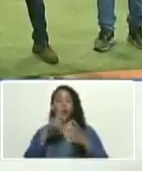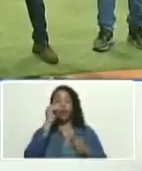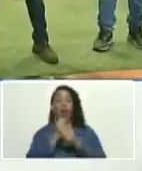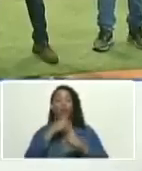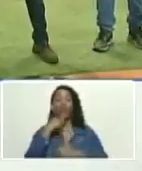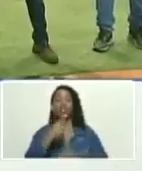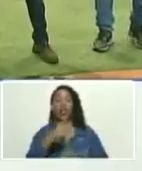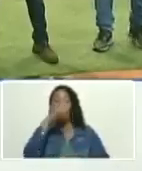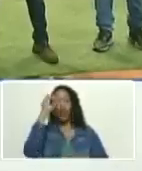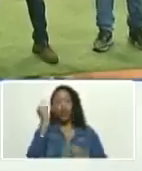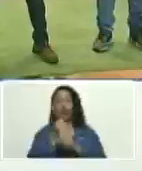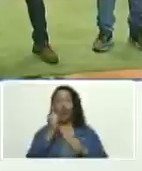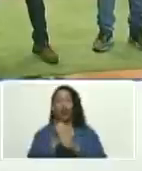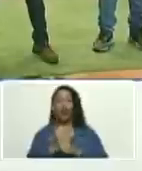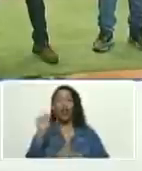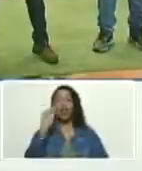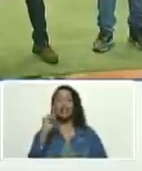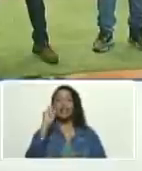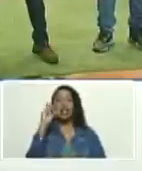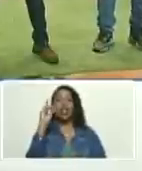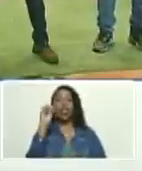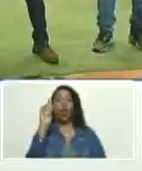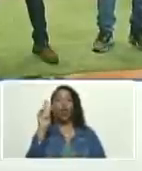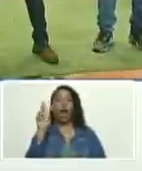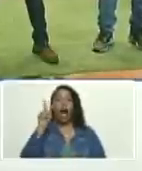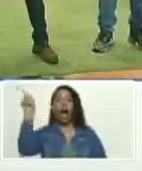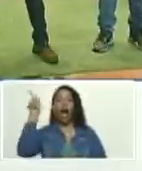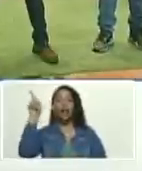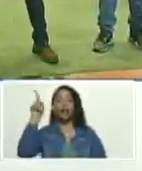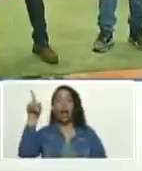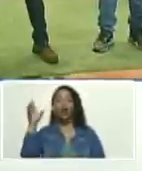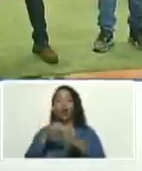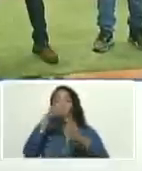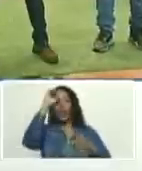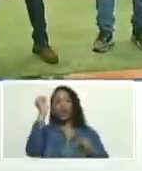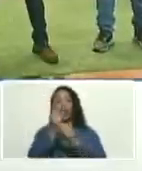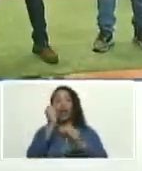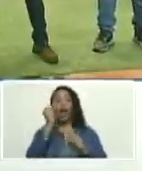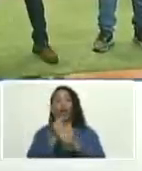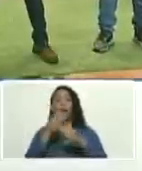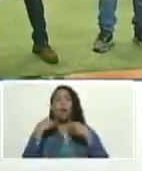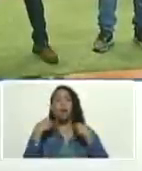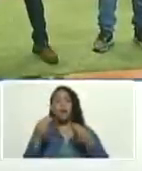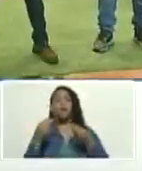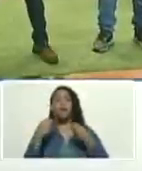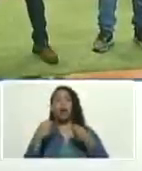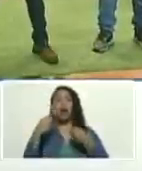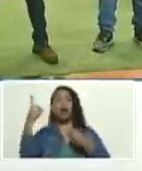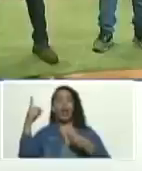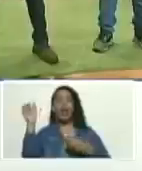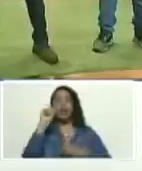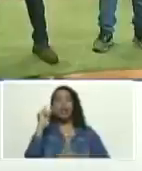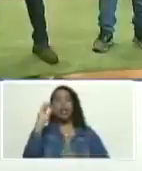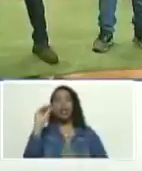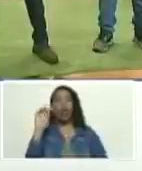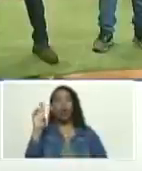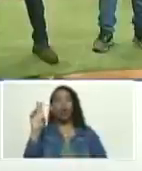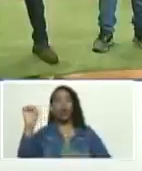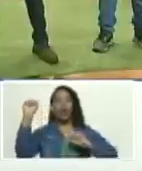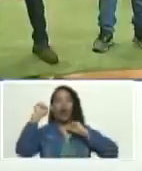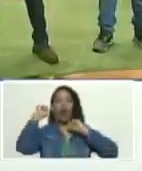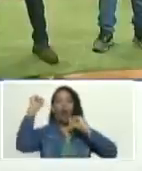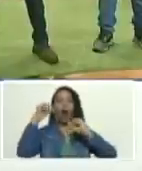vocero de los trabajadores de Sidor. Allá está la clase obrera para desde Sidor, victoriosa